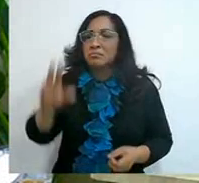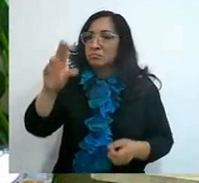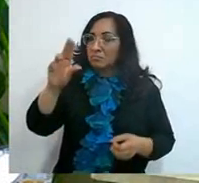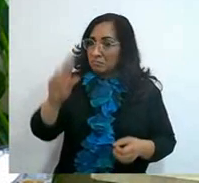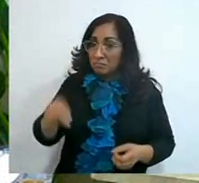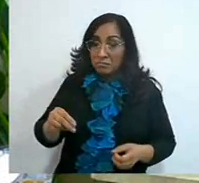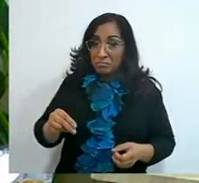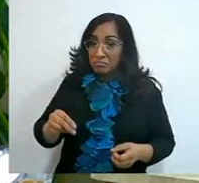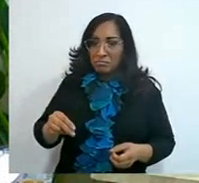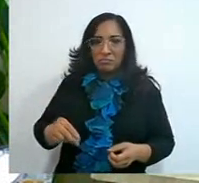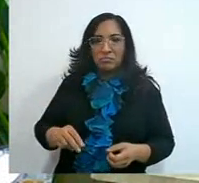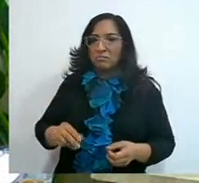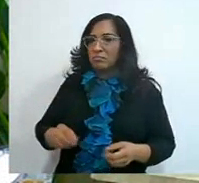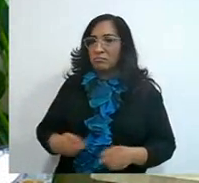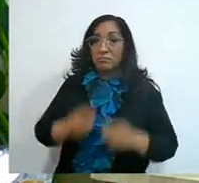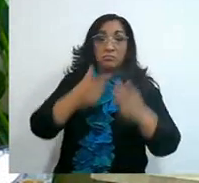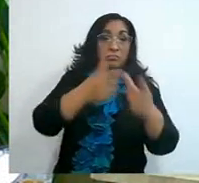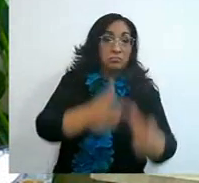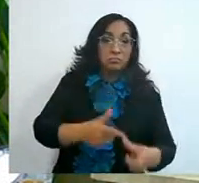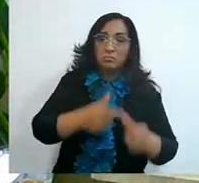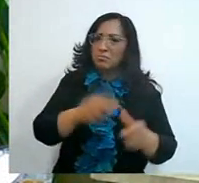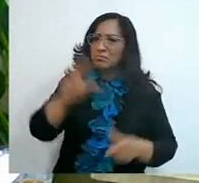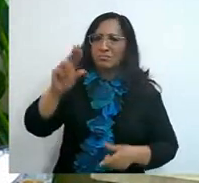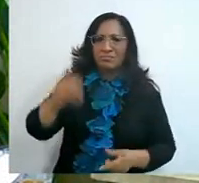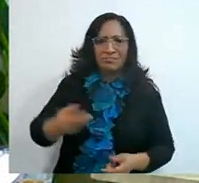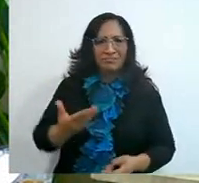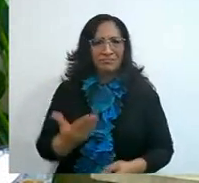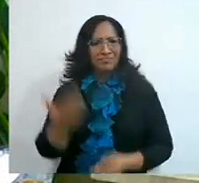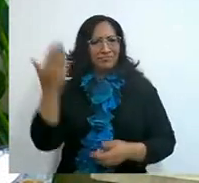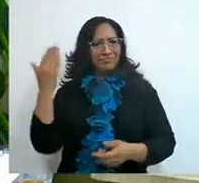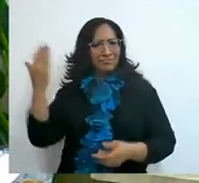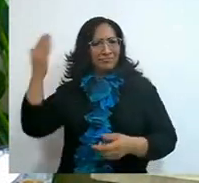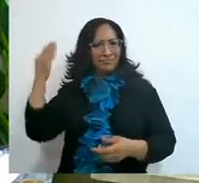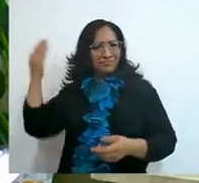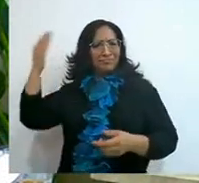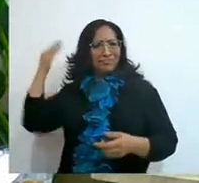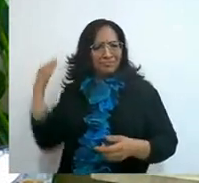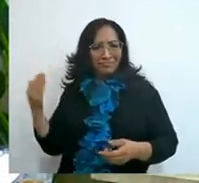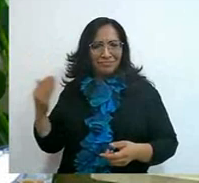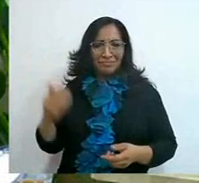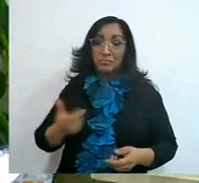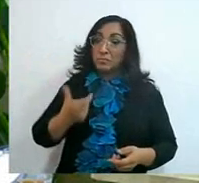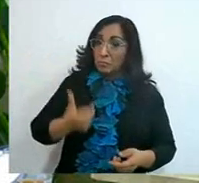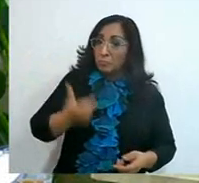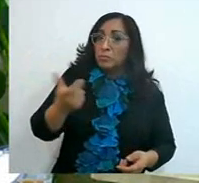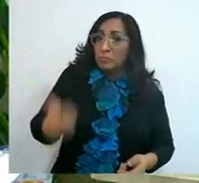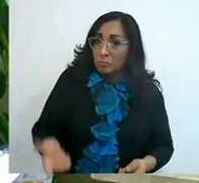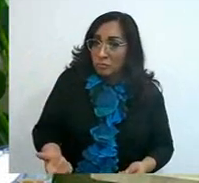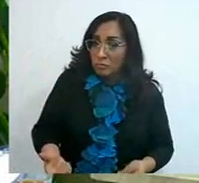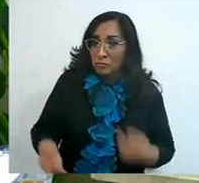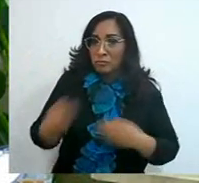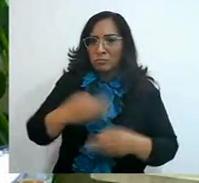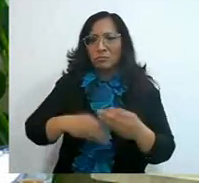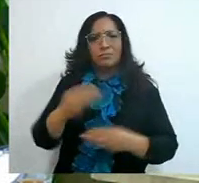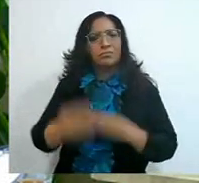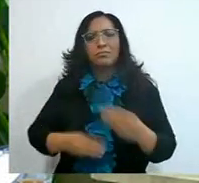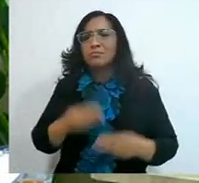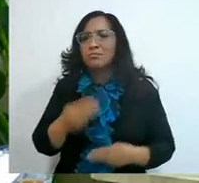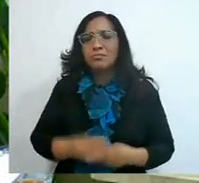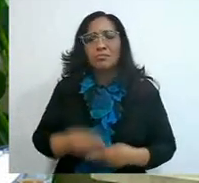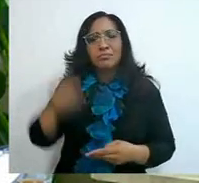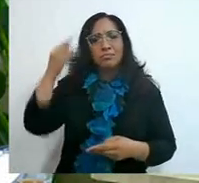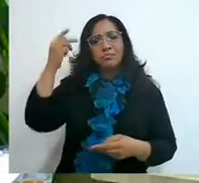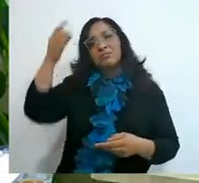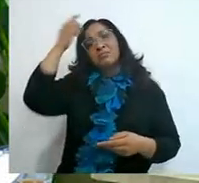señor, vamos para otro lado. No vamos hacia la prosperidad, hablando mundialmente. El pueblo de